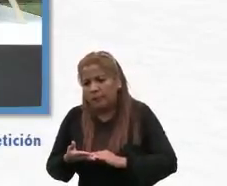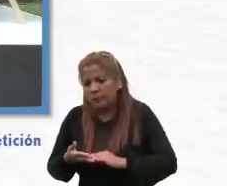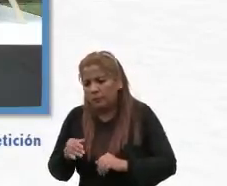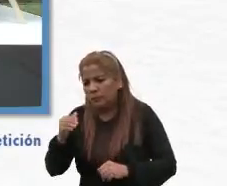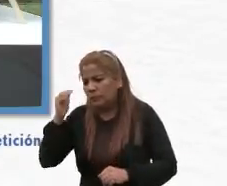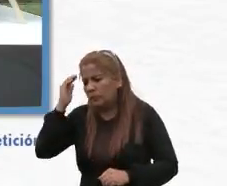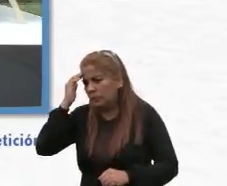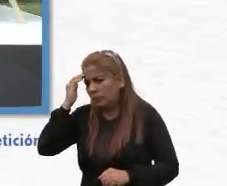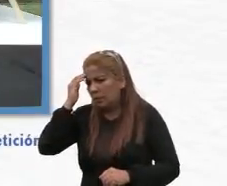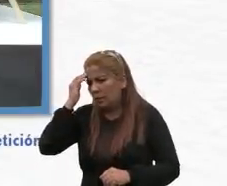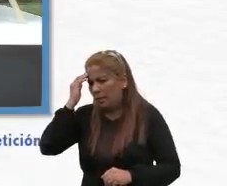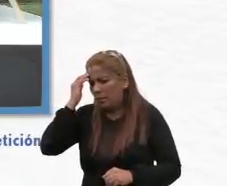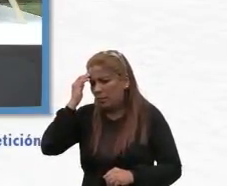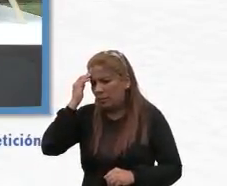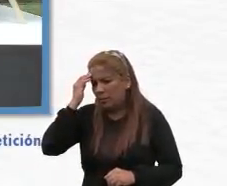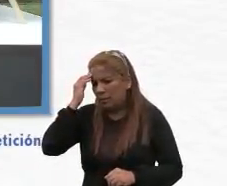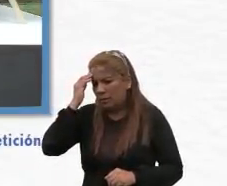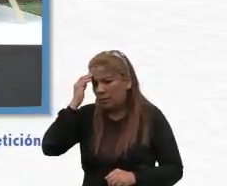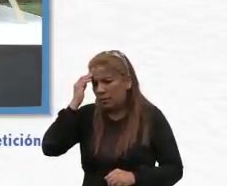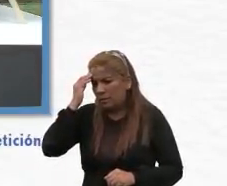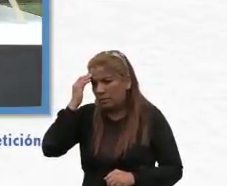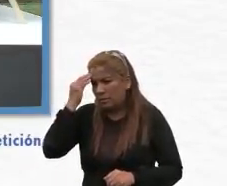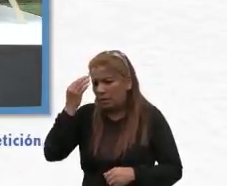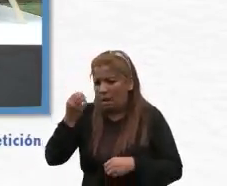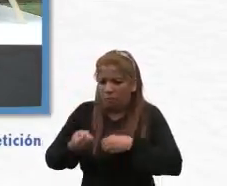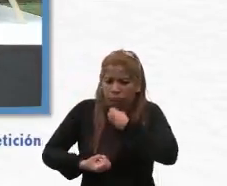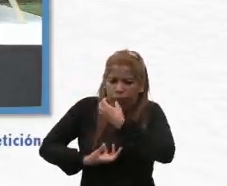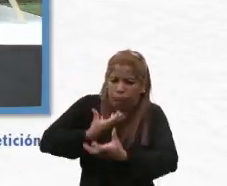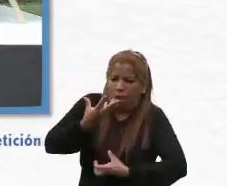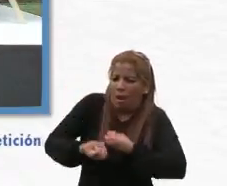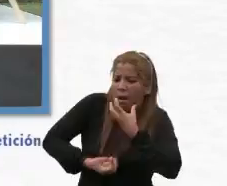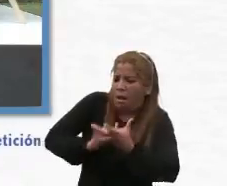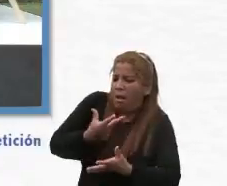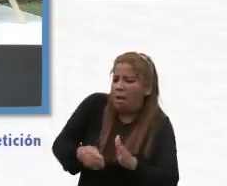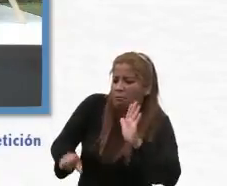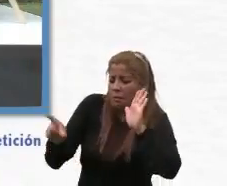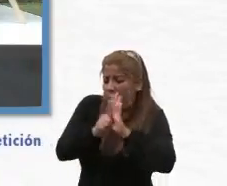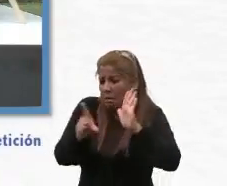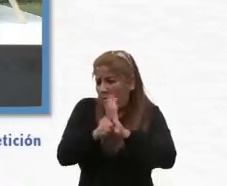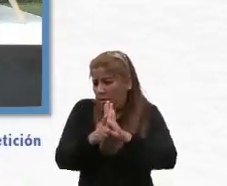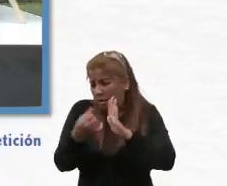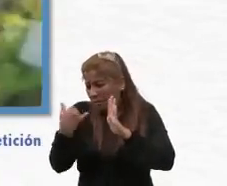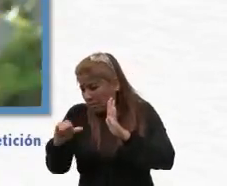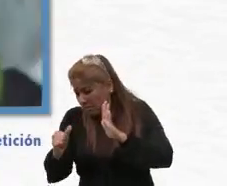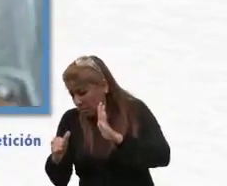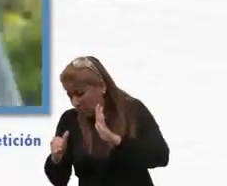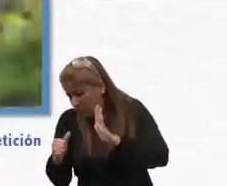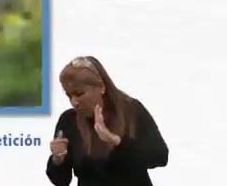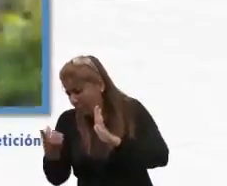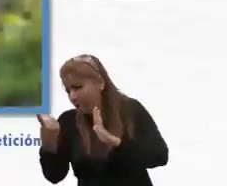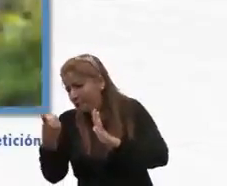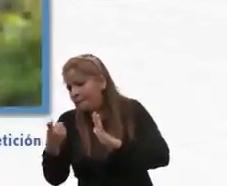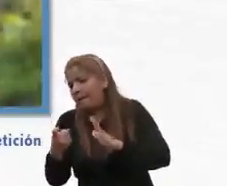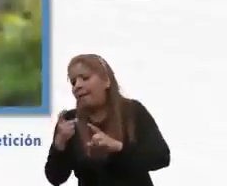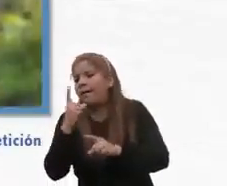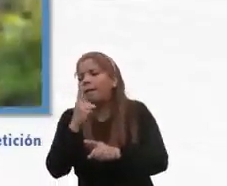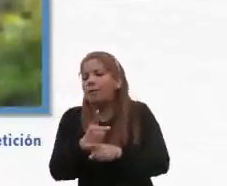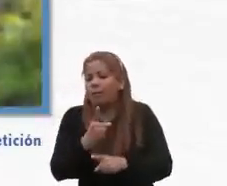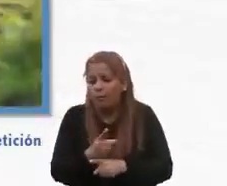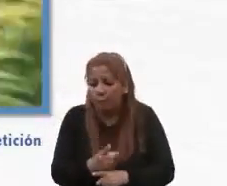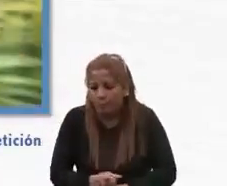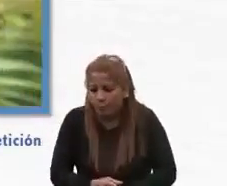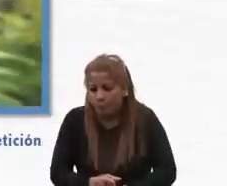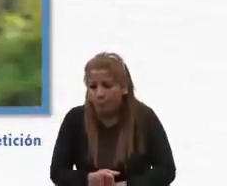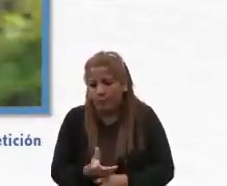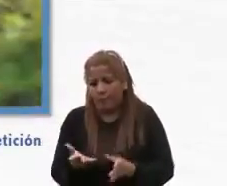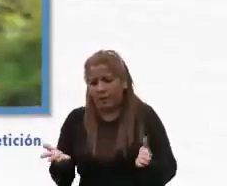no solamente de palabras ni a través de las leyes, sino un reconocimiento efectivo, garantista de